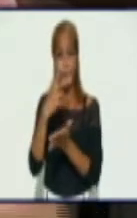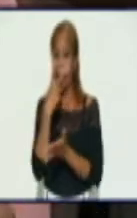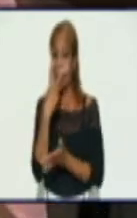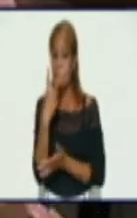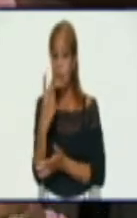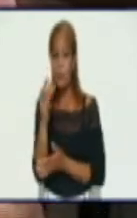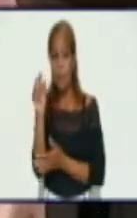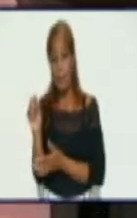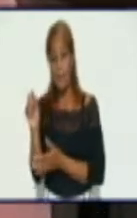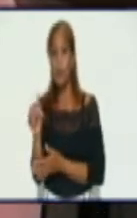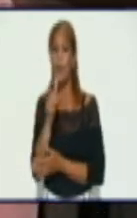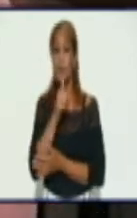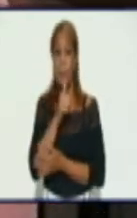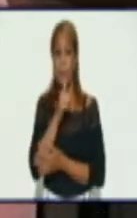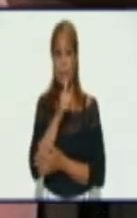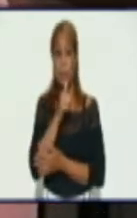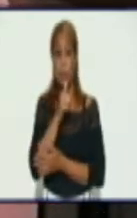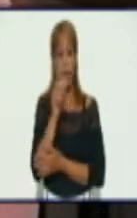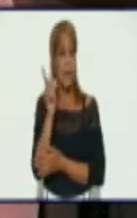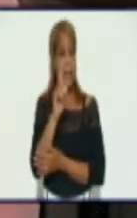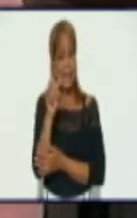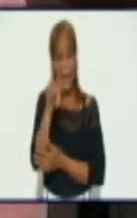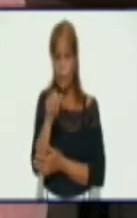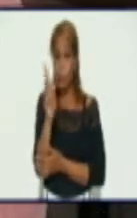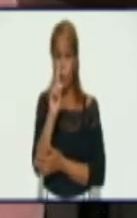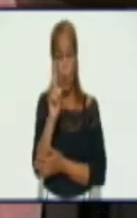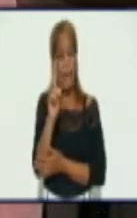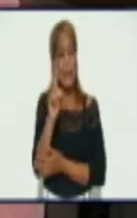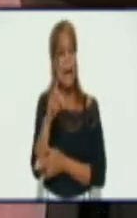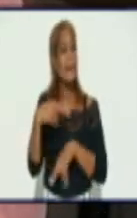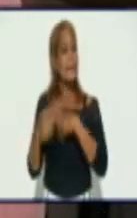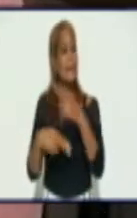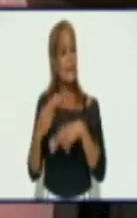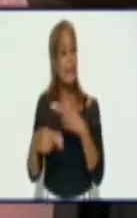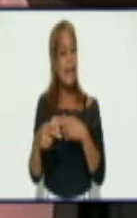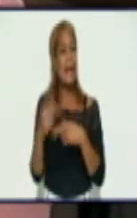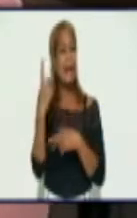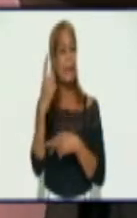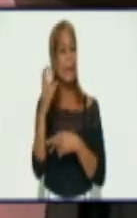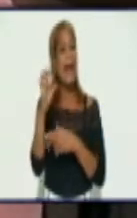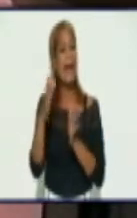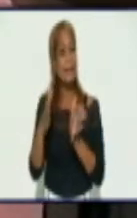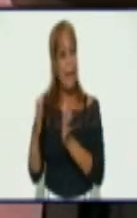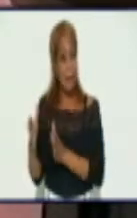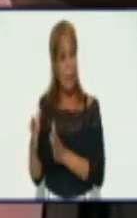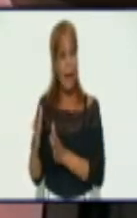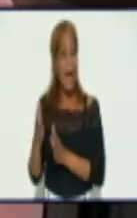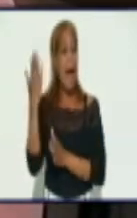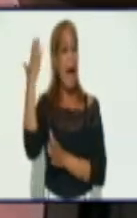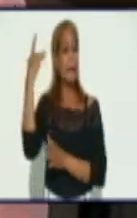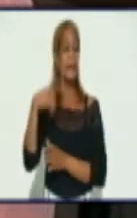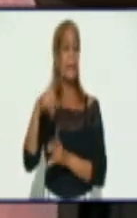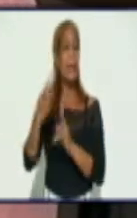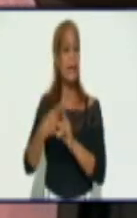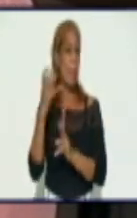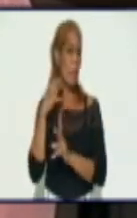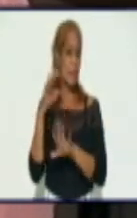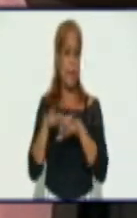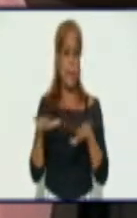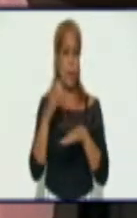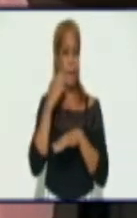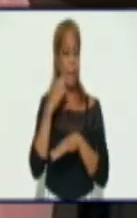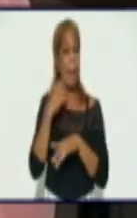era lo que estaba sucediendo en la primera etapa, que solamente en Bayamo y Manzanillo contaban con estos centros. Ayer